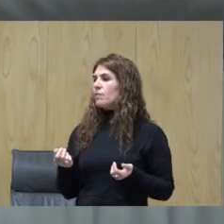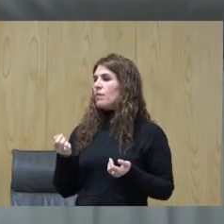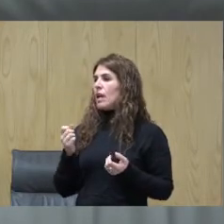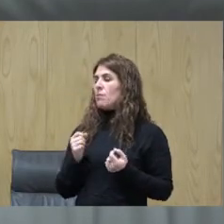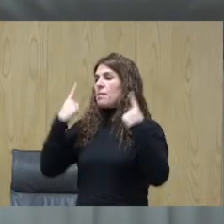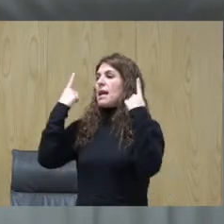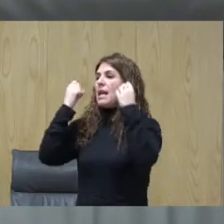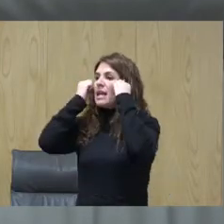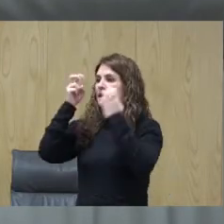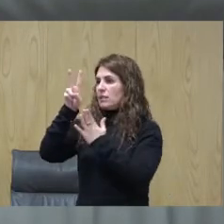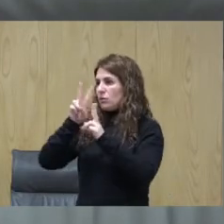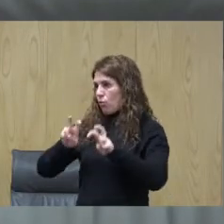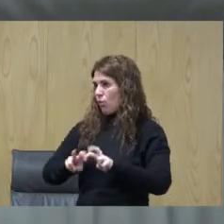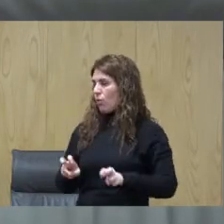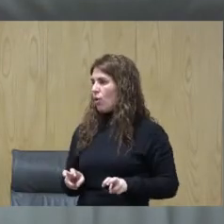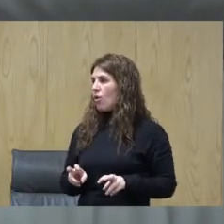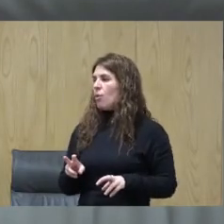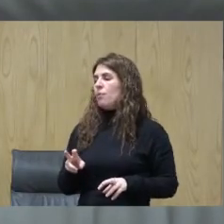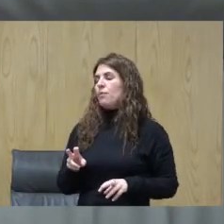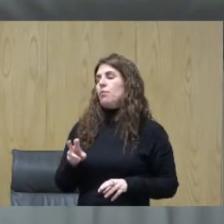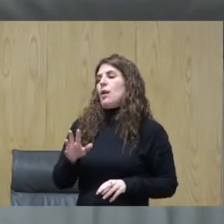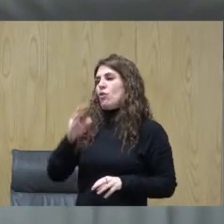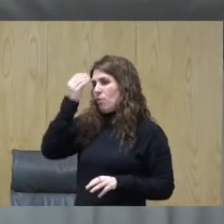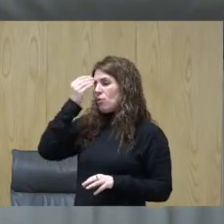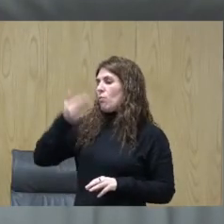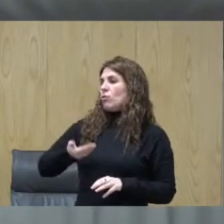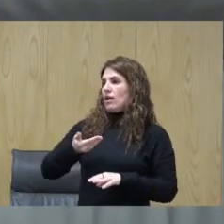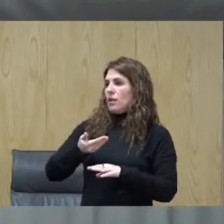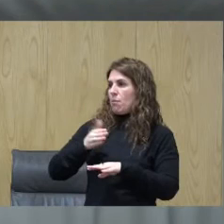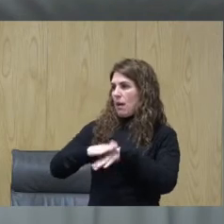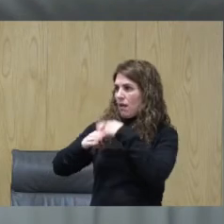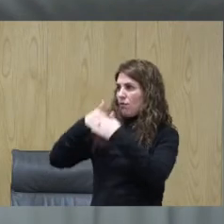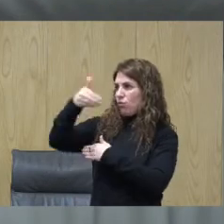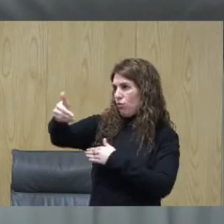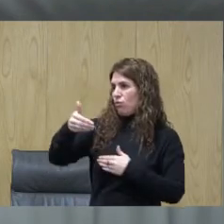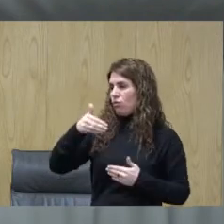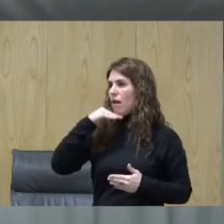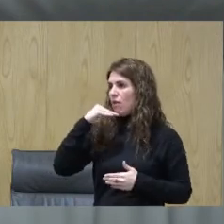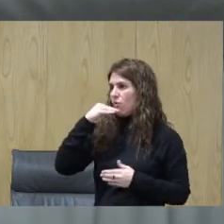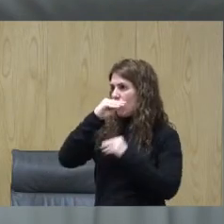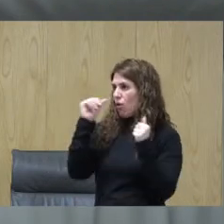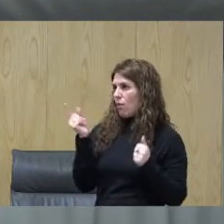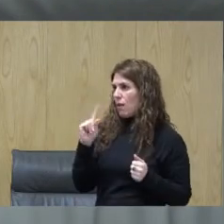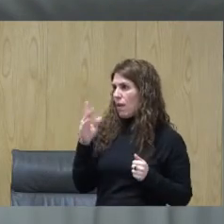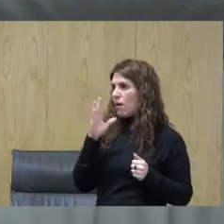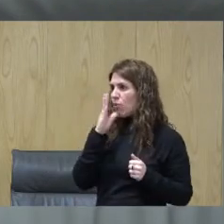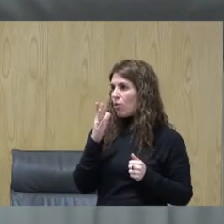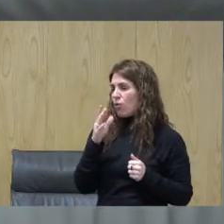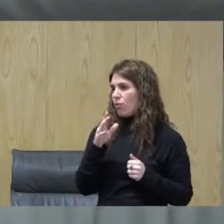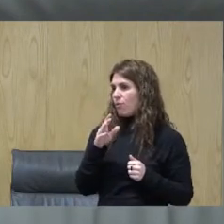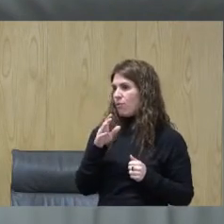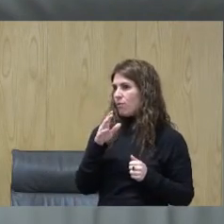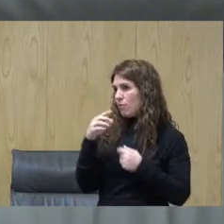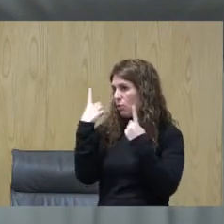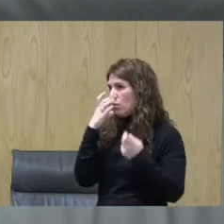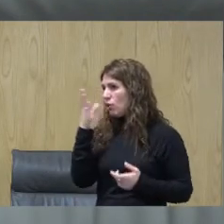estudio, pero sí creo que es importante que eso lo tengamos en cuenta en el futuro. Yo creo que es un factor, y además te agradezco la pregunta por eso, porque creo